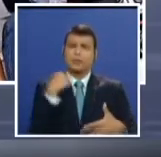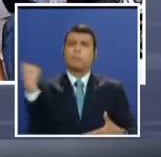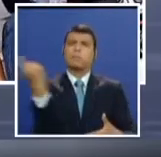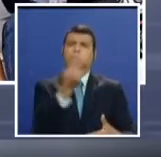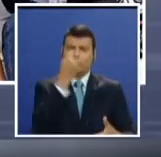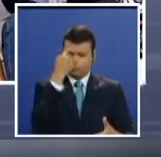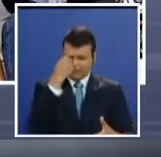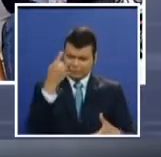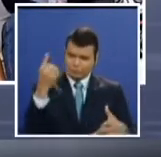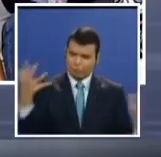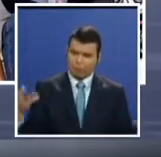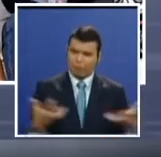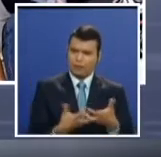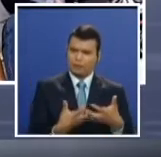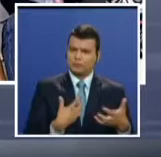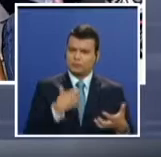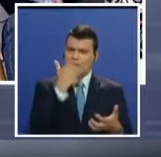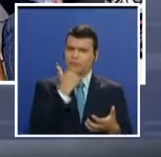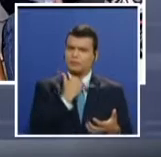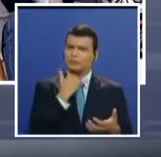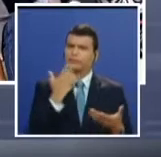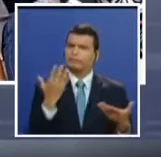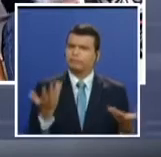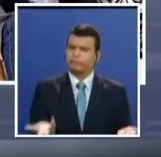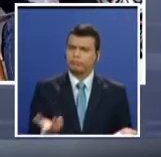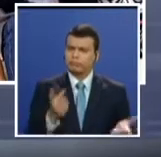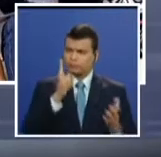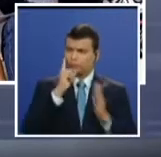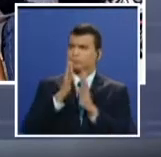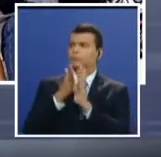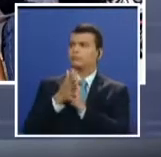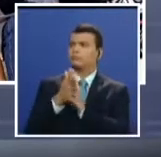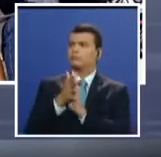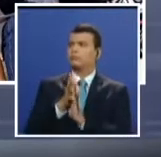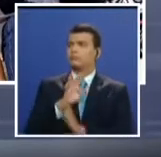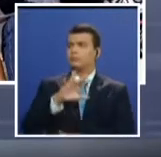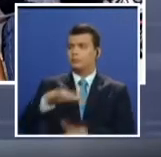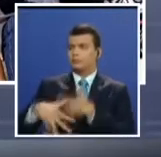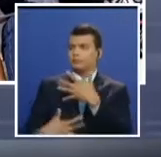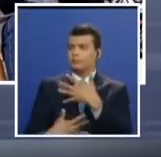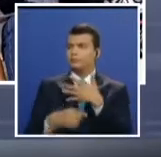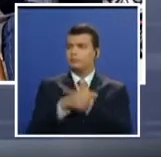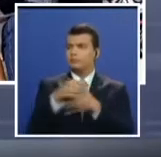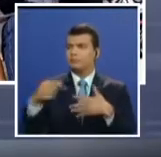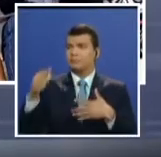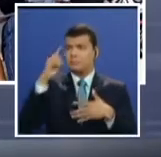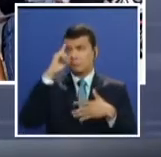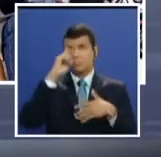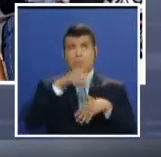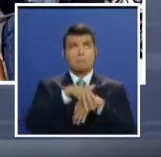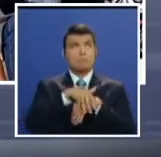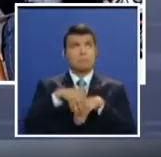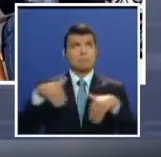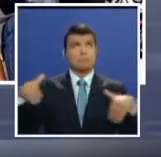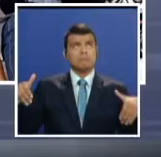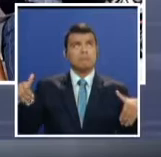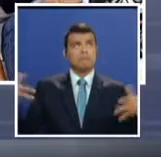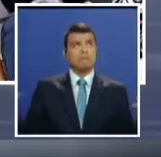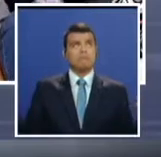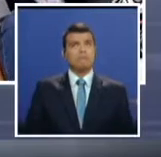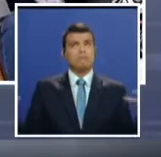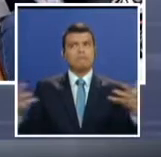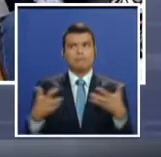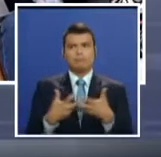no sabemos que estamos cayendo una infracción puntualmente les vamos a hablar de 10 aspectos que usted a veces no se dan cuenta y son